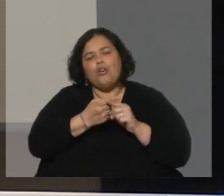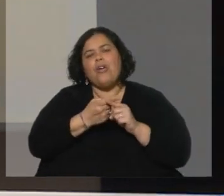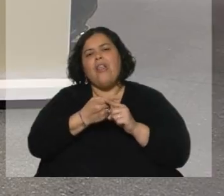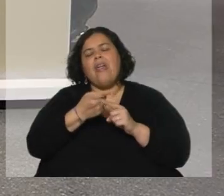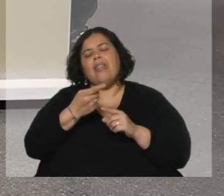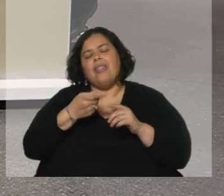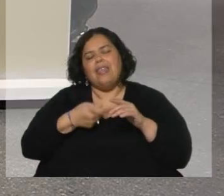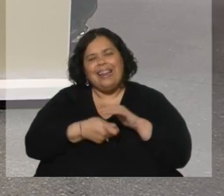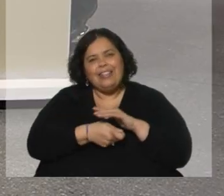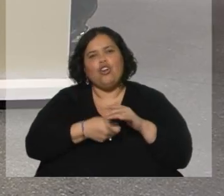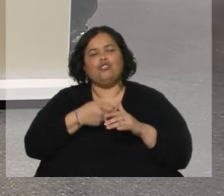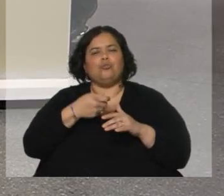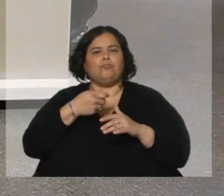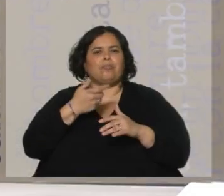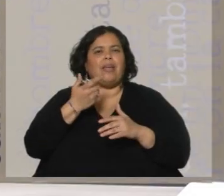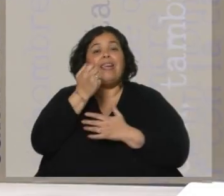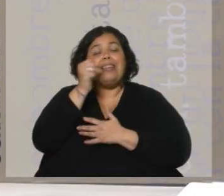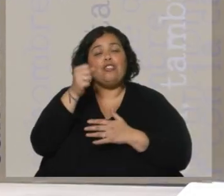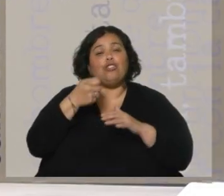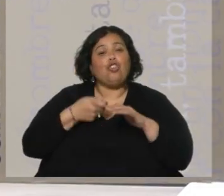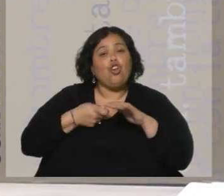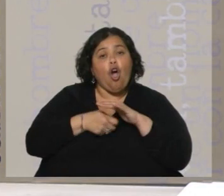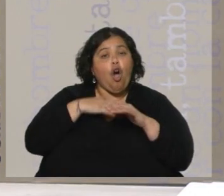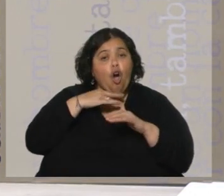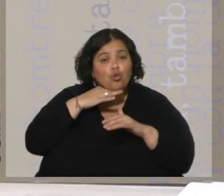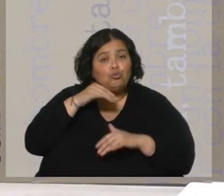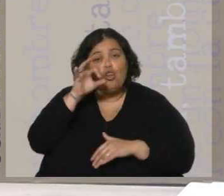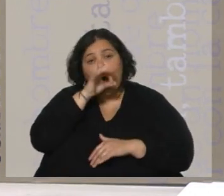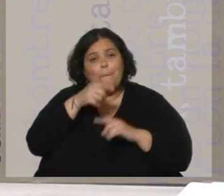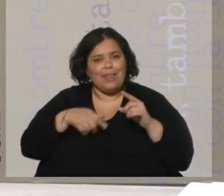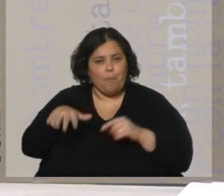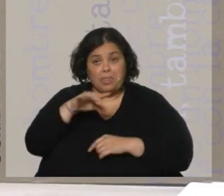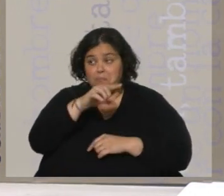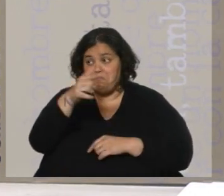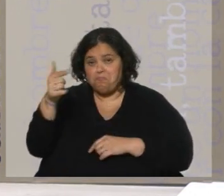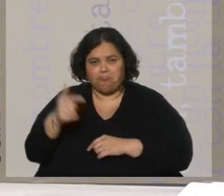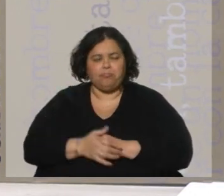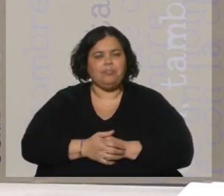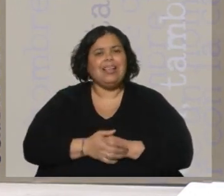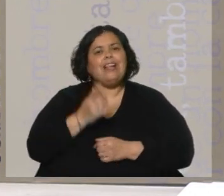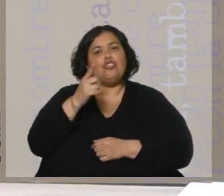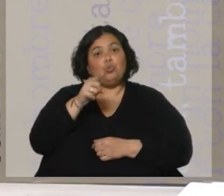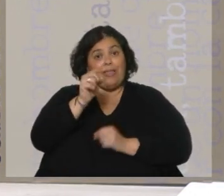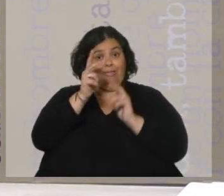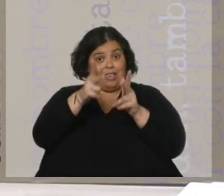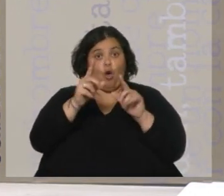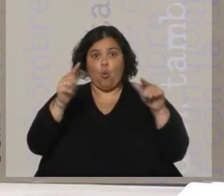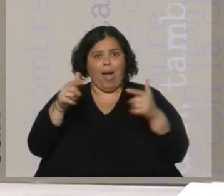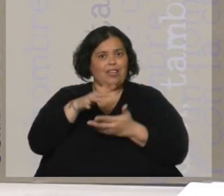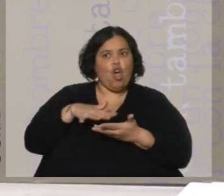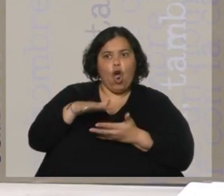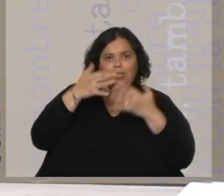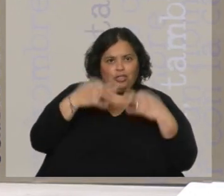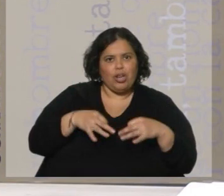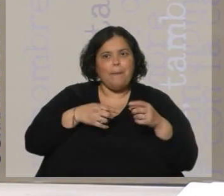bien doctora quiere decir entonces que cuando usted habla de que no están dadas las condiciones para perseguir este tipo de delitos se